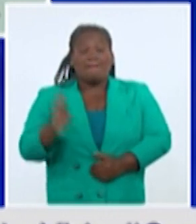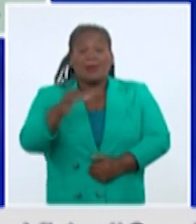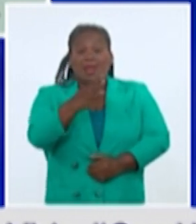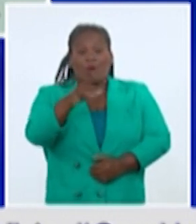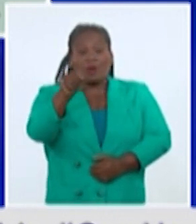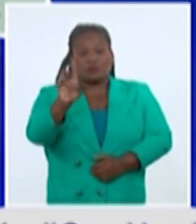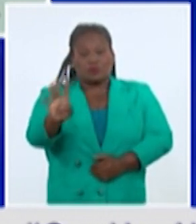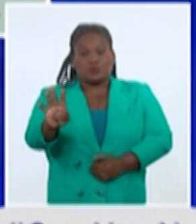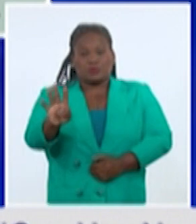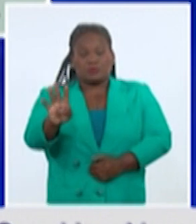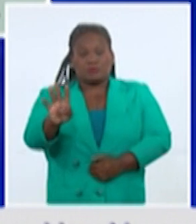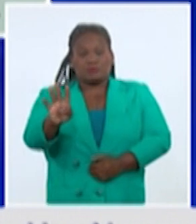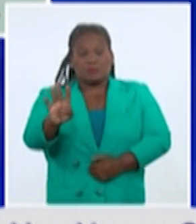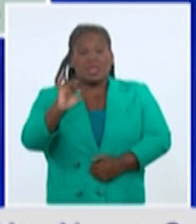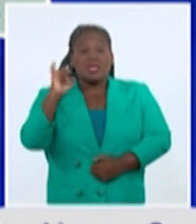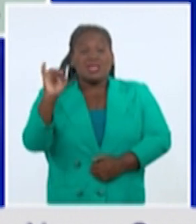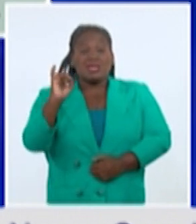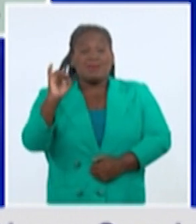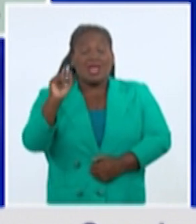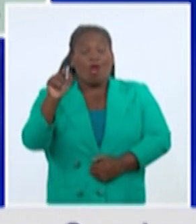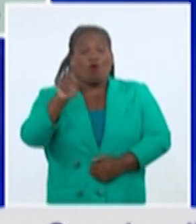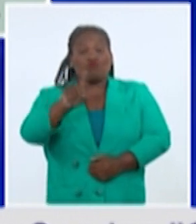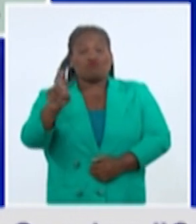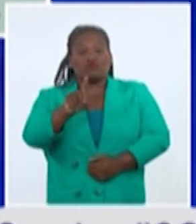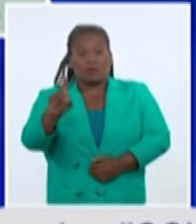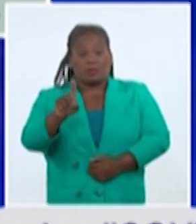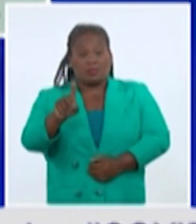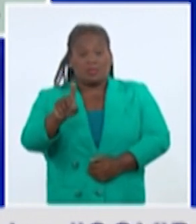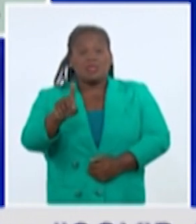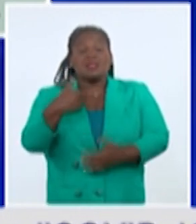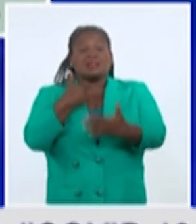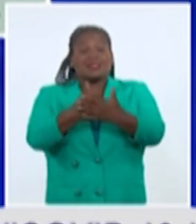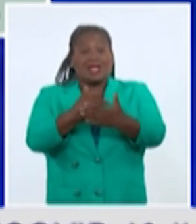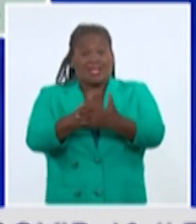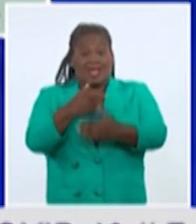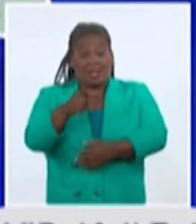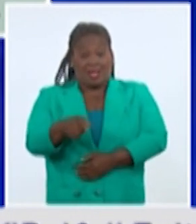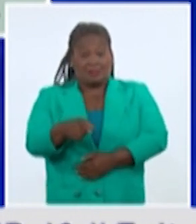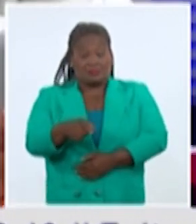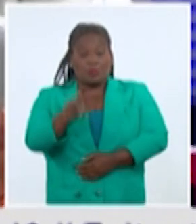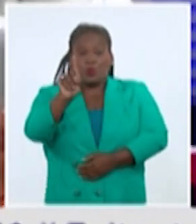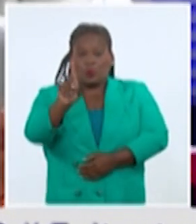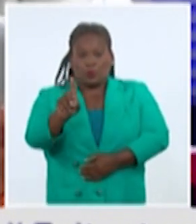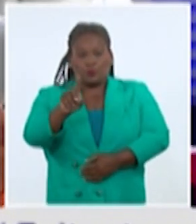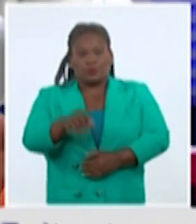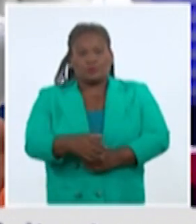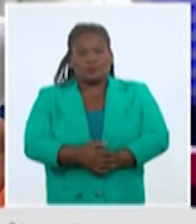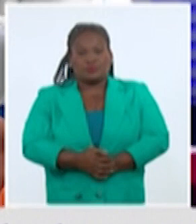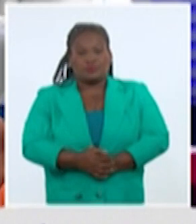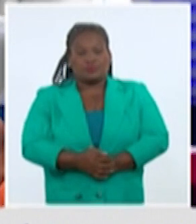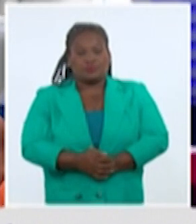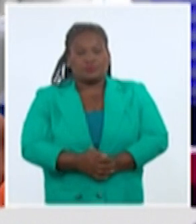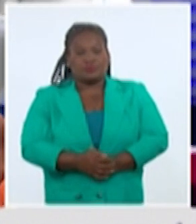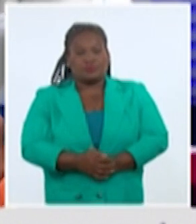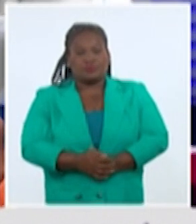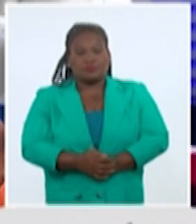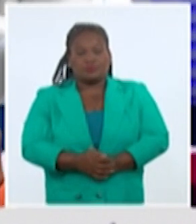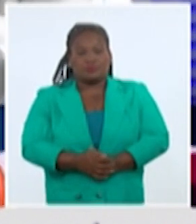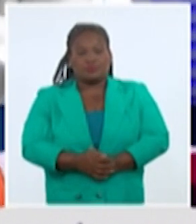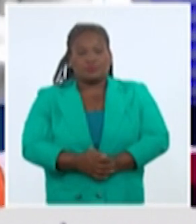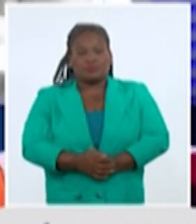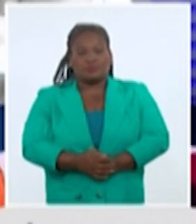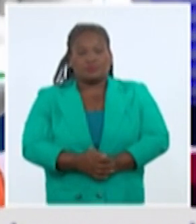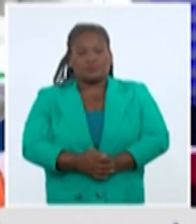14, Imías 11 y Yateras solo reporta un caso positivo de